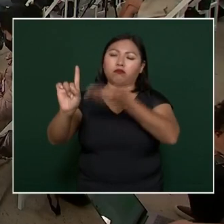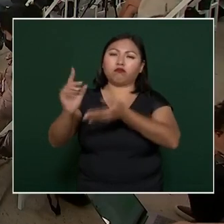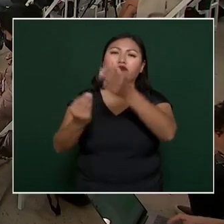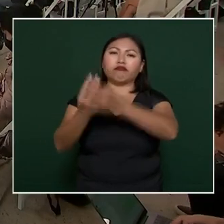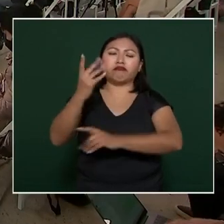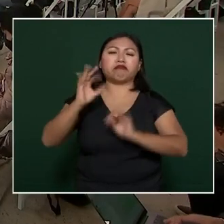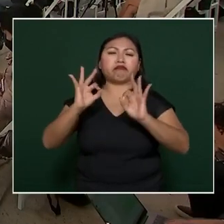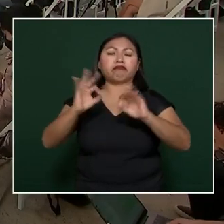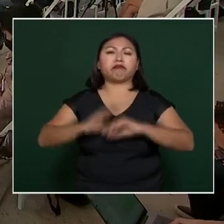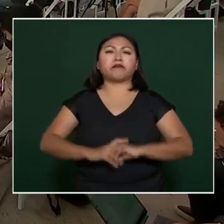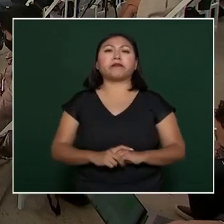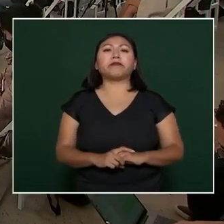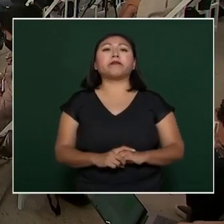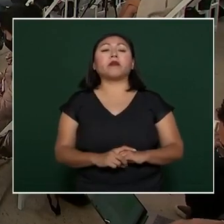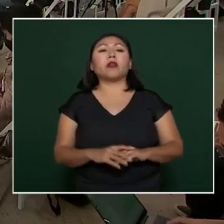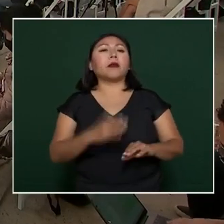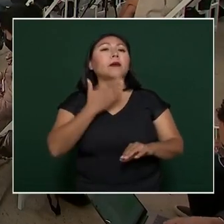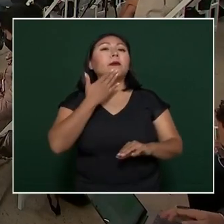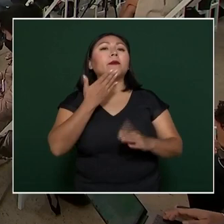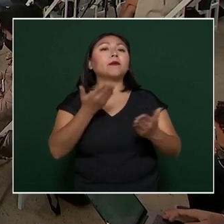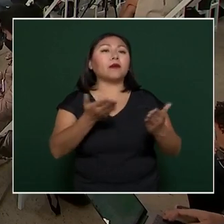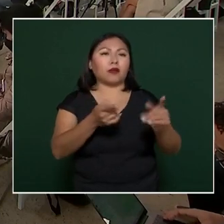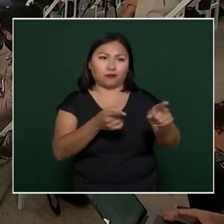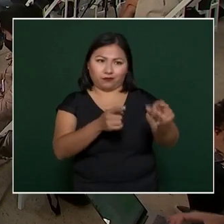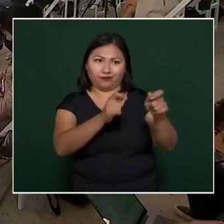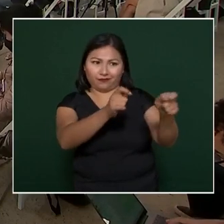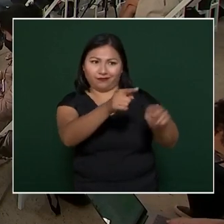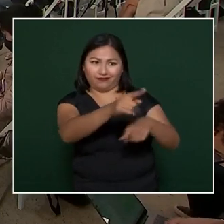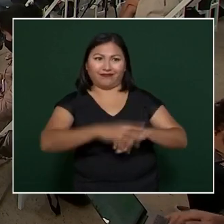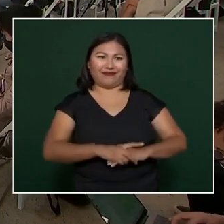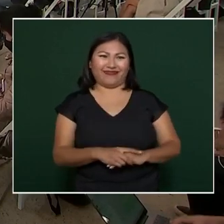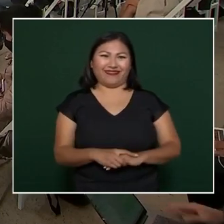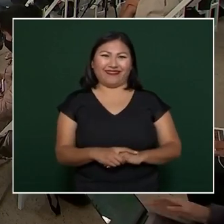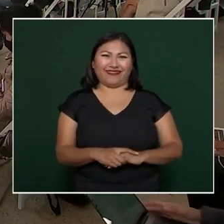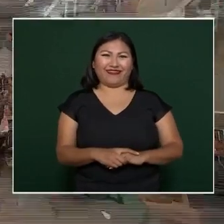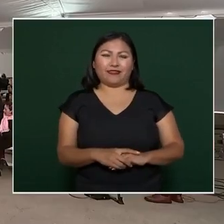ejemplo vamos acá ya ahora ya te toca a